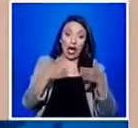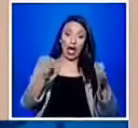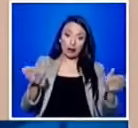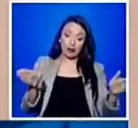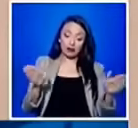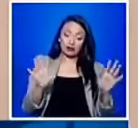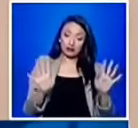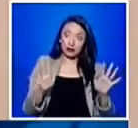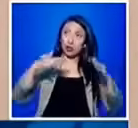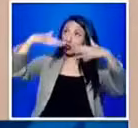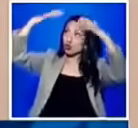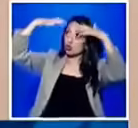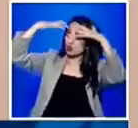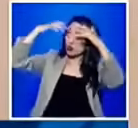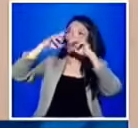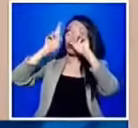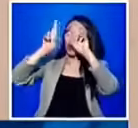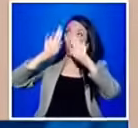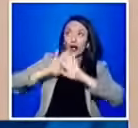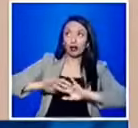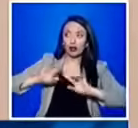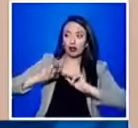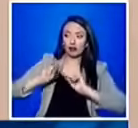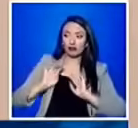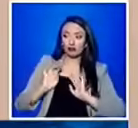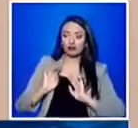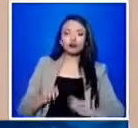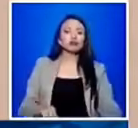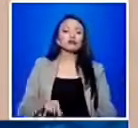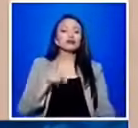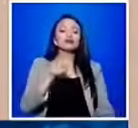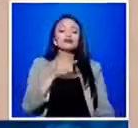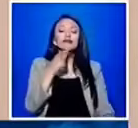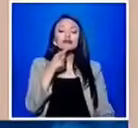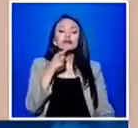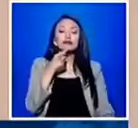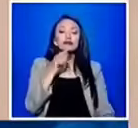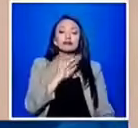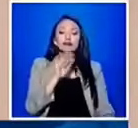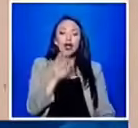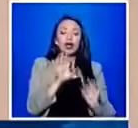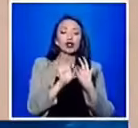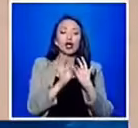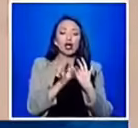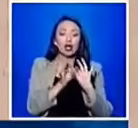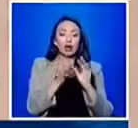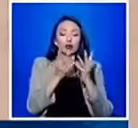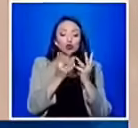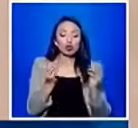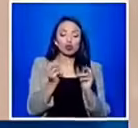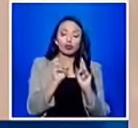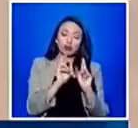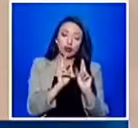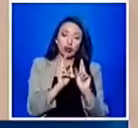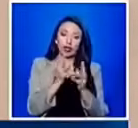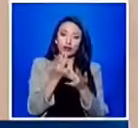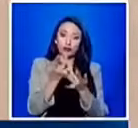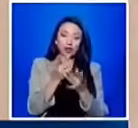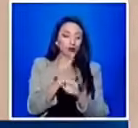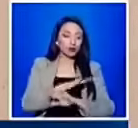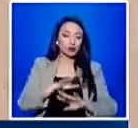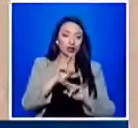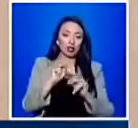el invierno que ya viene tampoco vaya a afectar. Sí, el colector, como les decía, mejoramos las condiciones de